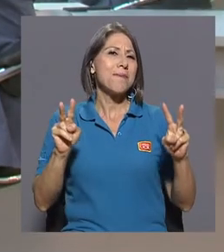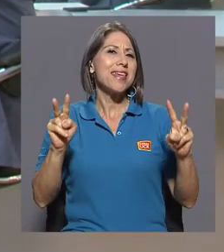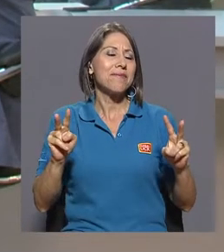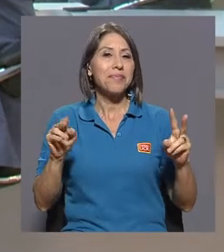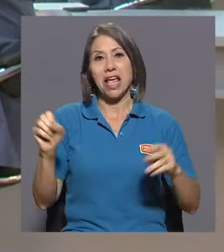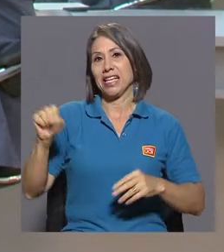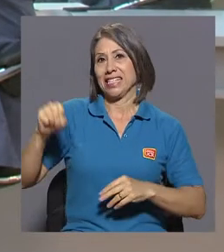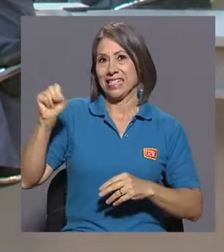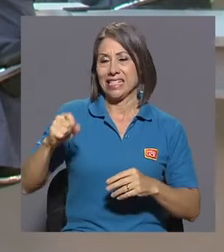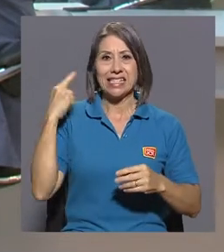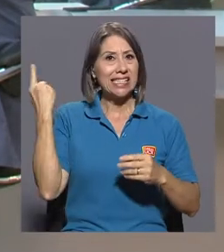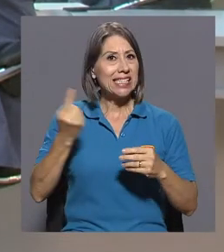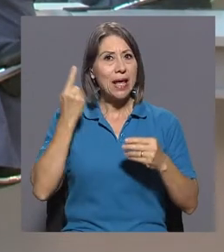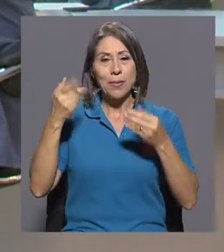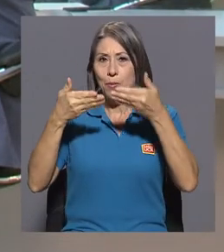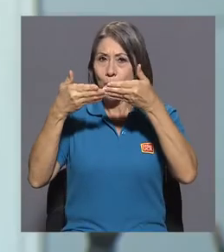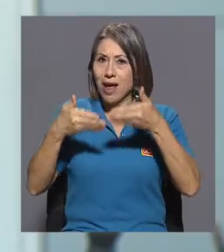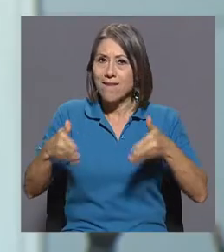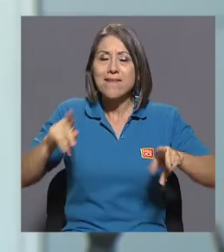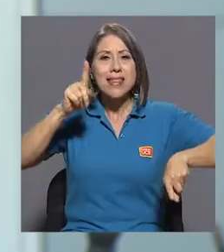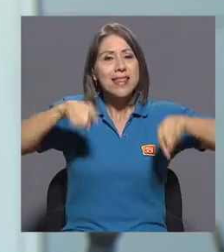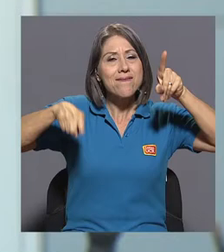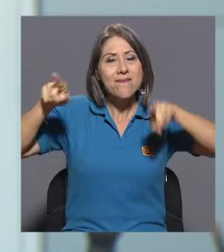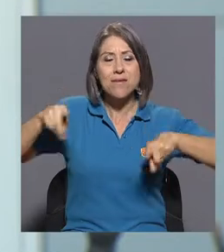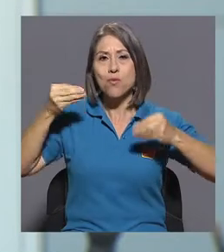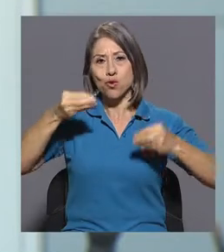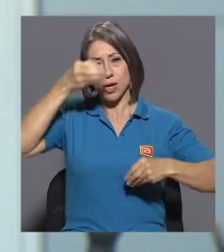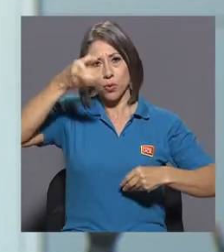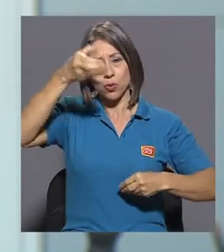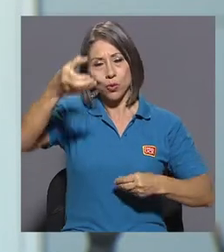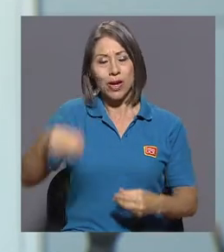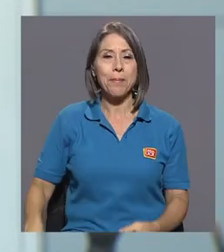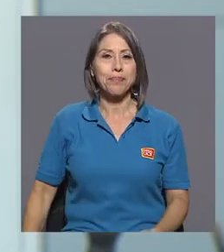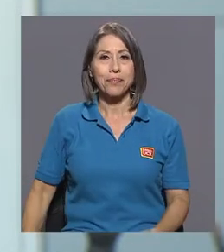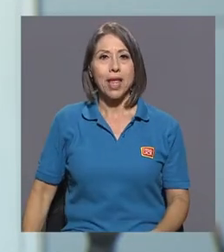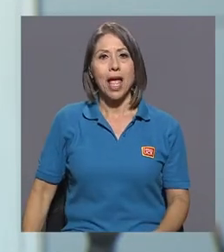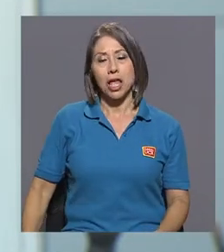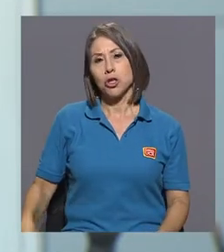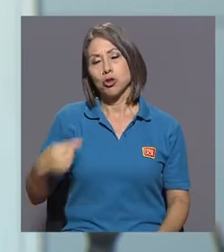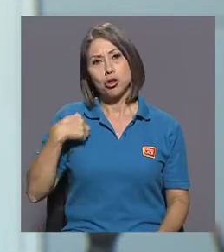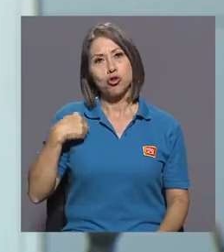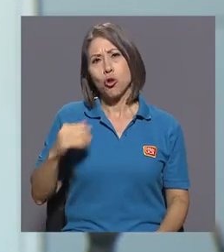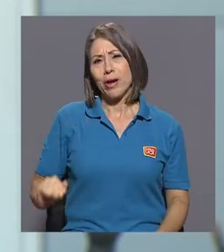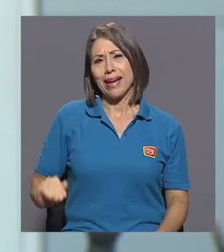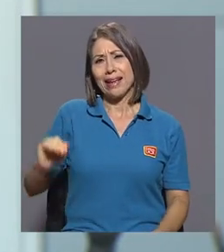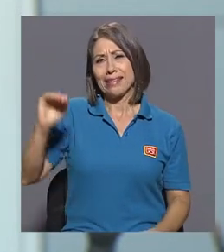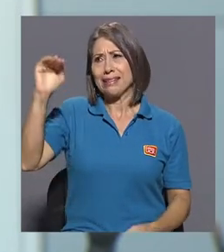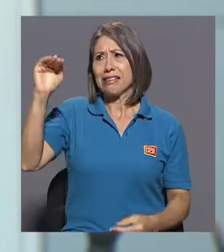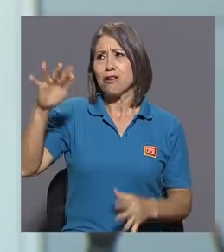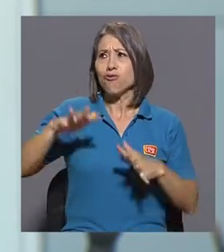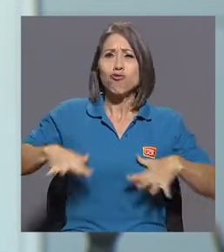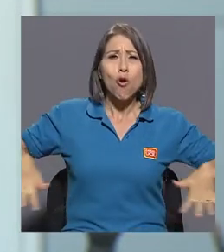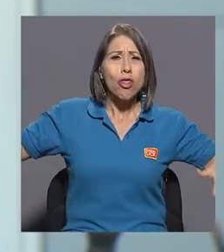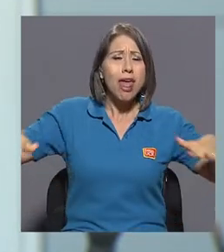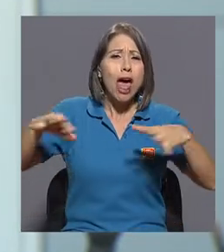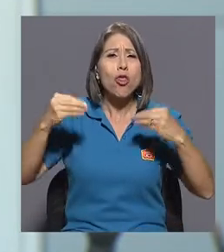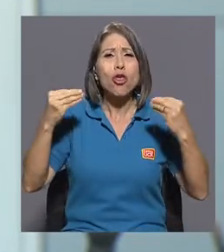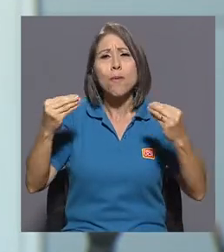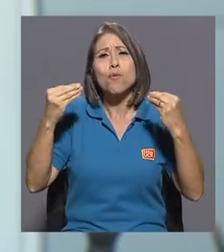muy diverso, mucha cultura. Entonces sí crecí rodeado de muchos gringos,